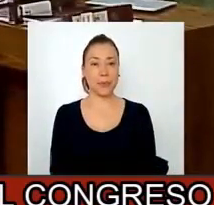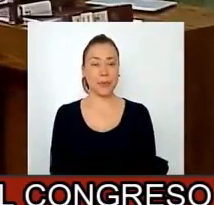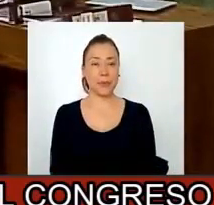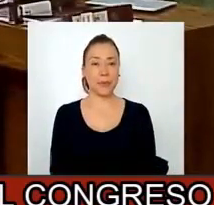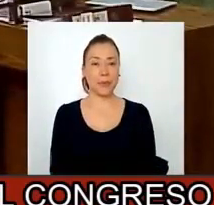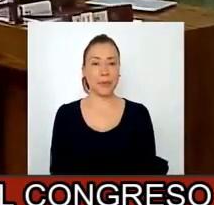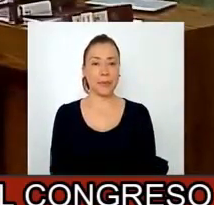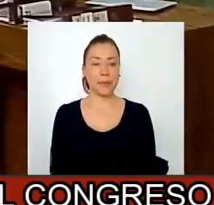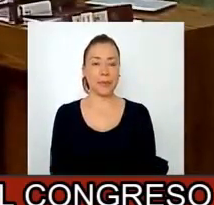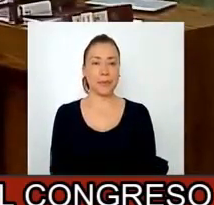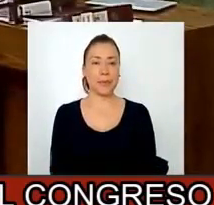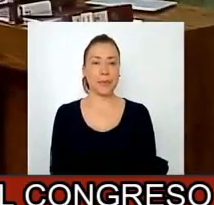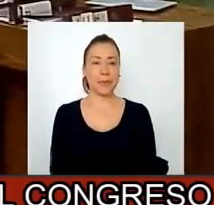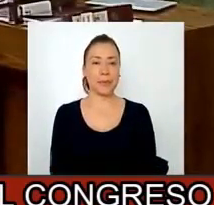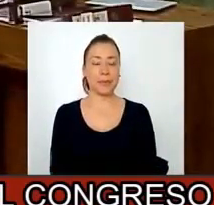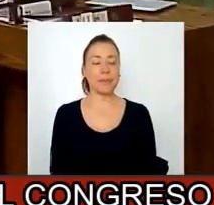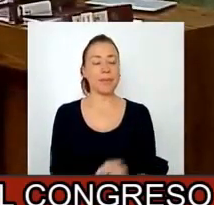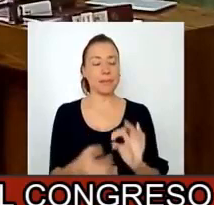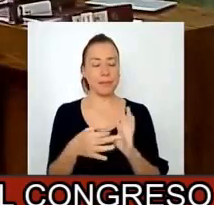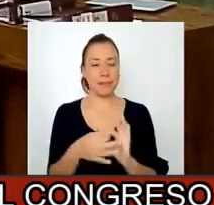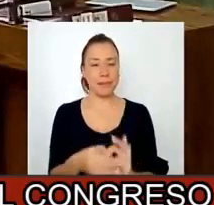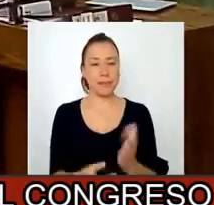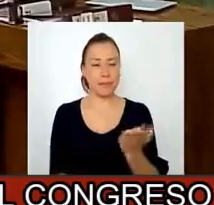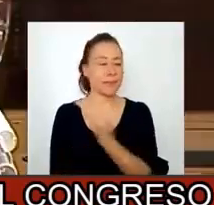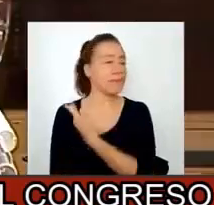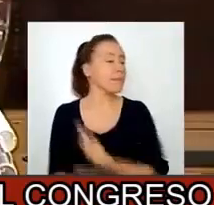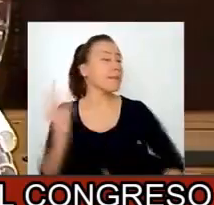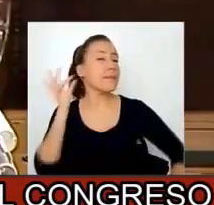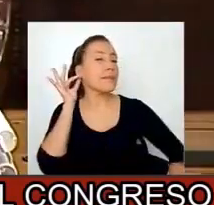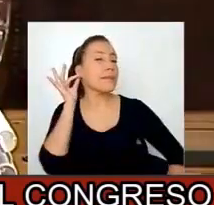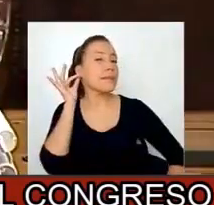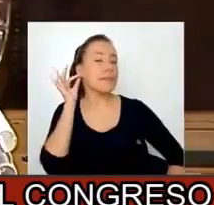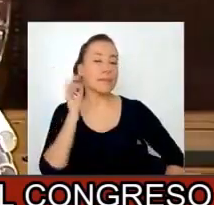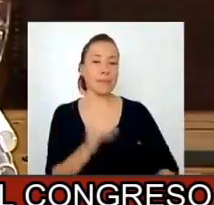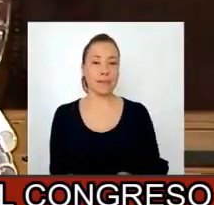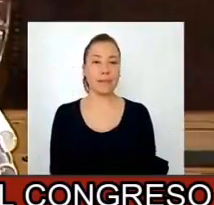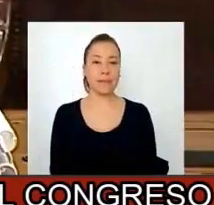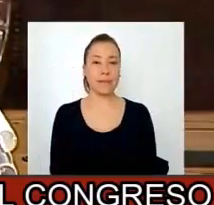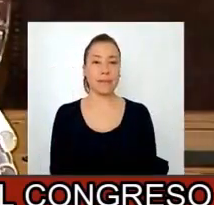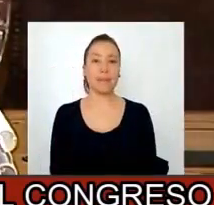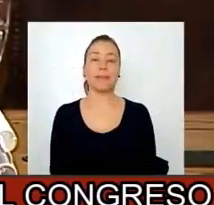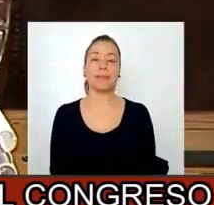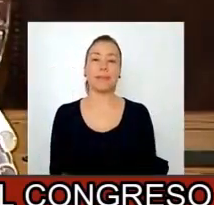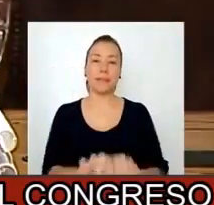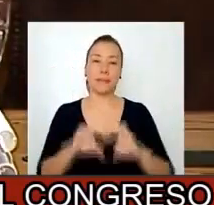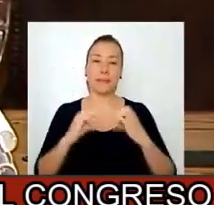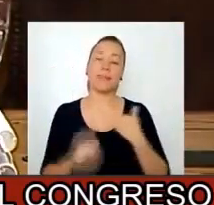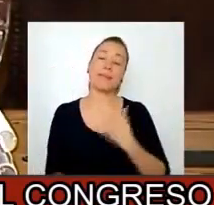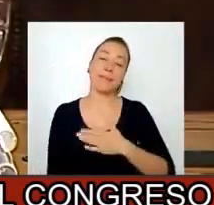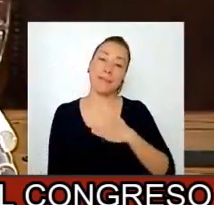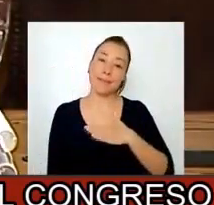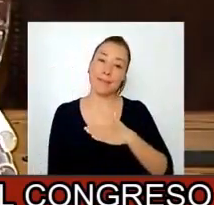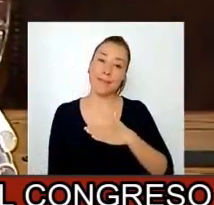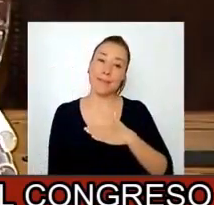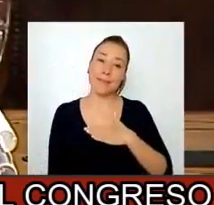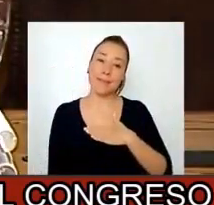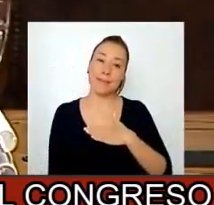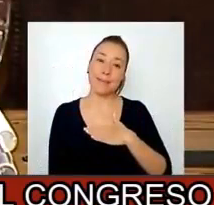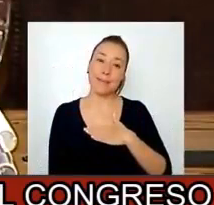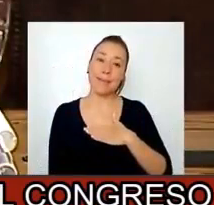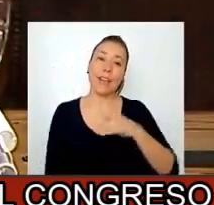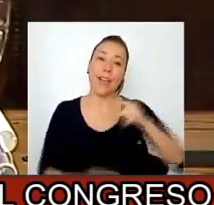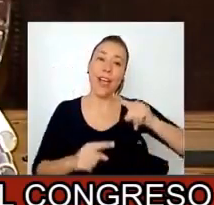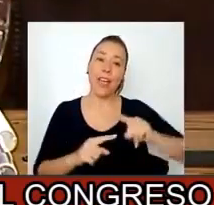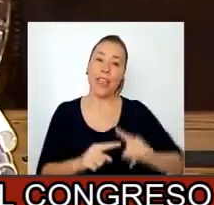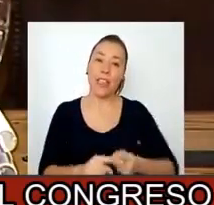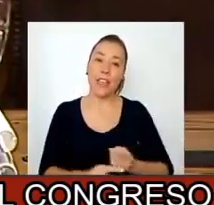el impuesto a los superricos es uno de los que genera más debate y rechazo en sectores de derecha. La diputada